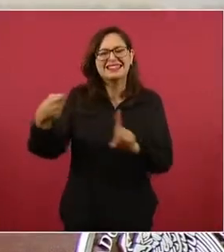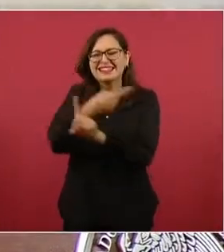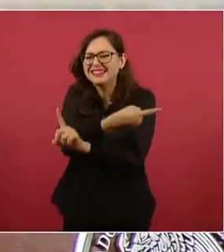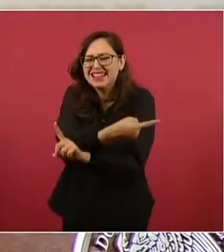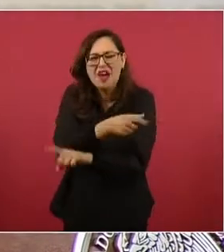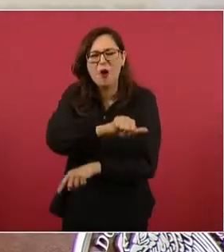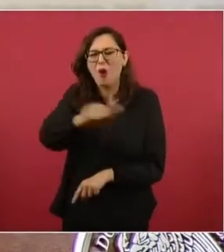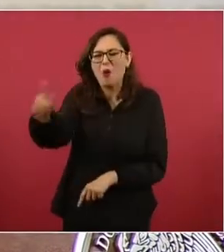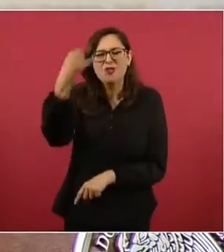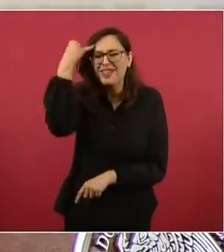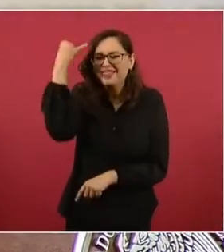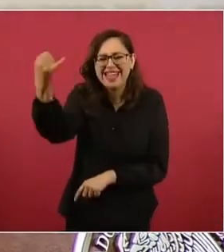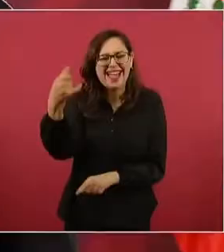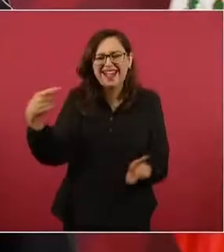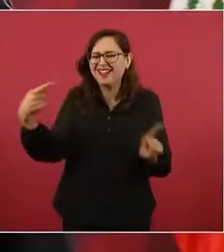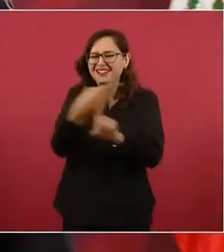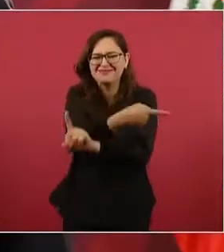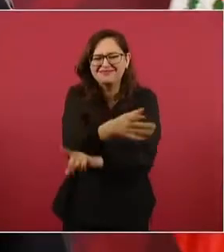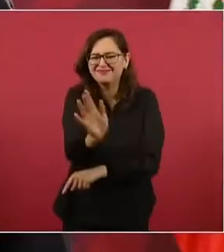más